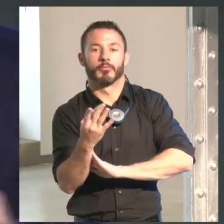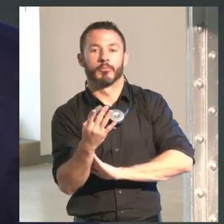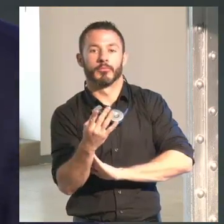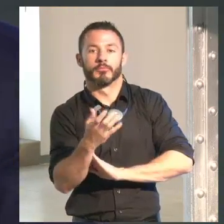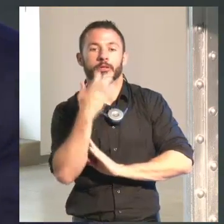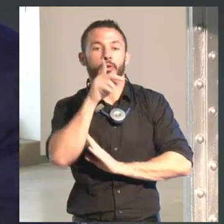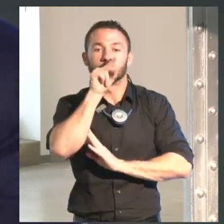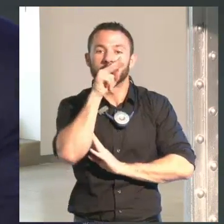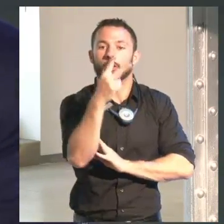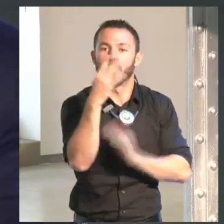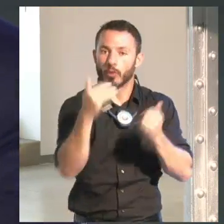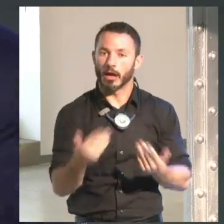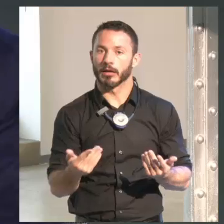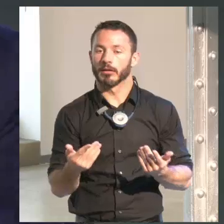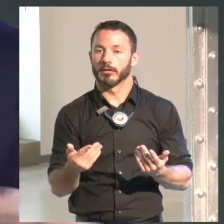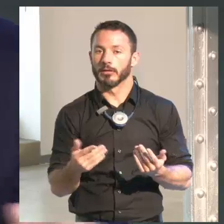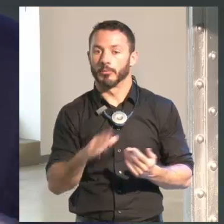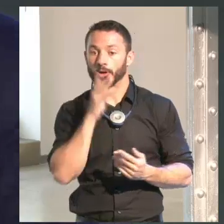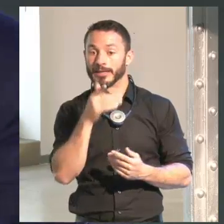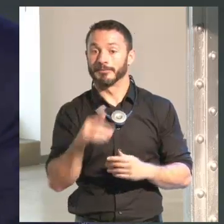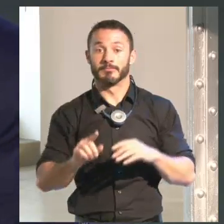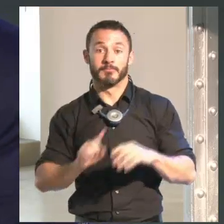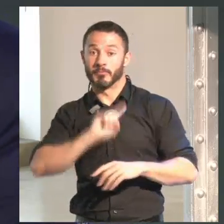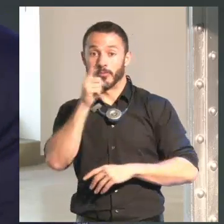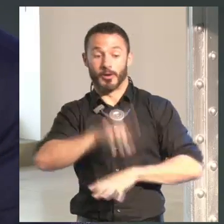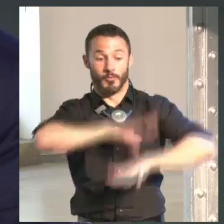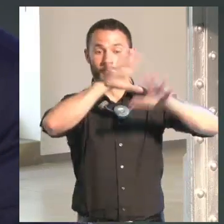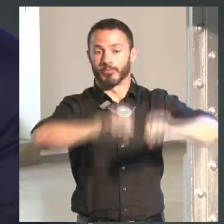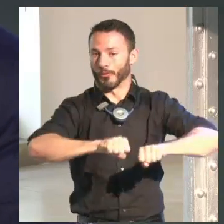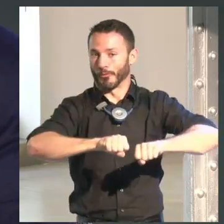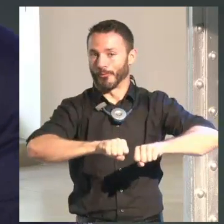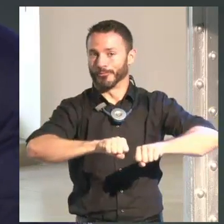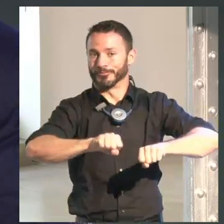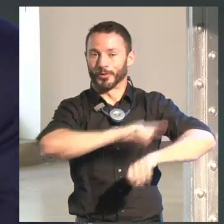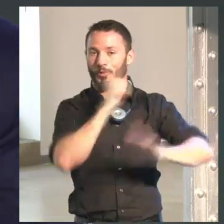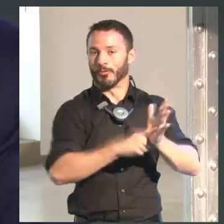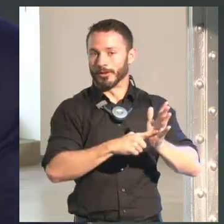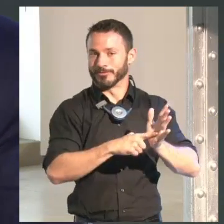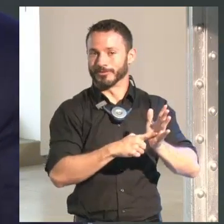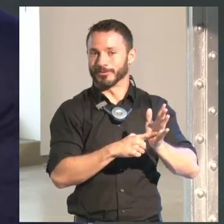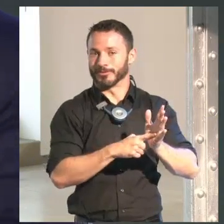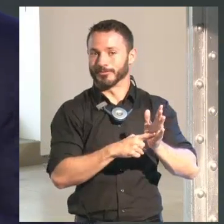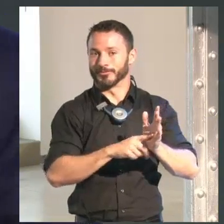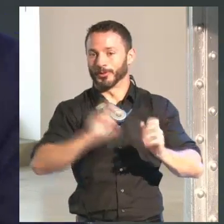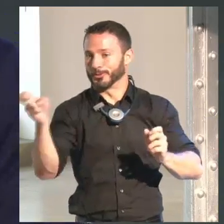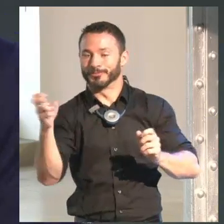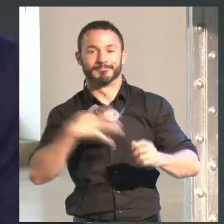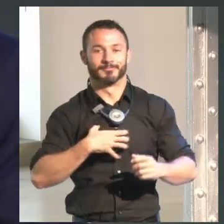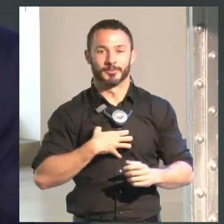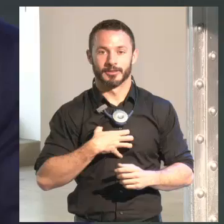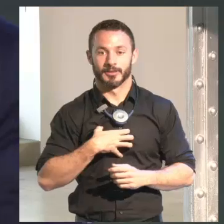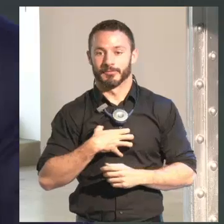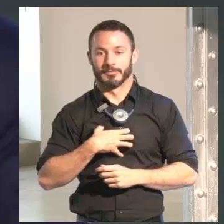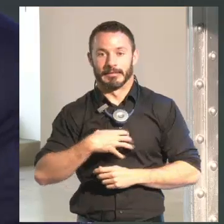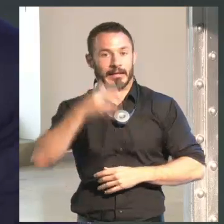hay dos Twitter. Es decir, ¿por qué? Porque el que ocupa el espacio lo ocupa de una forma global. Por lo tanto, esa realidad de vivir con